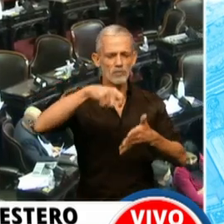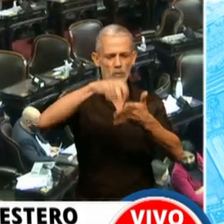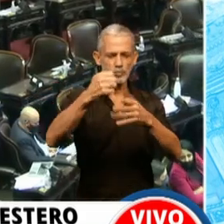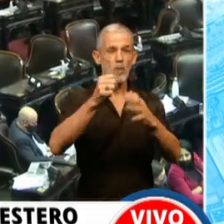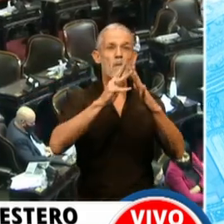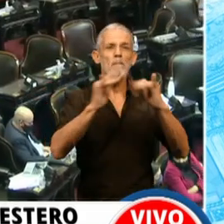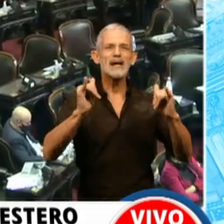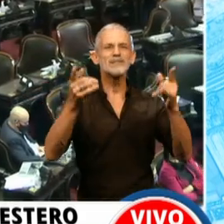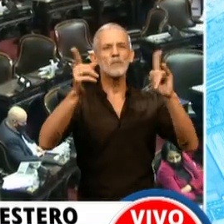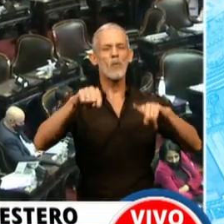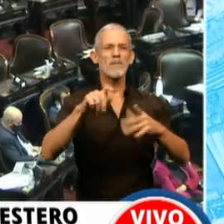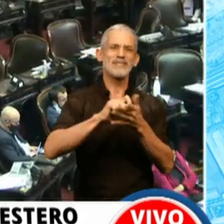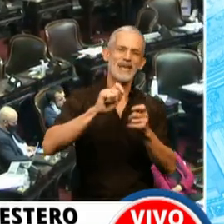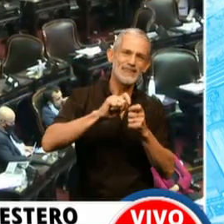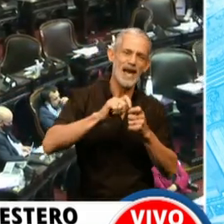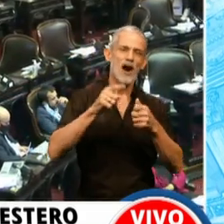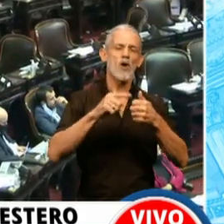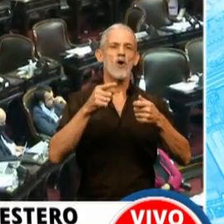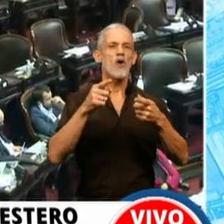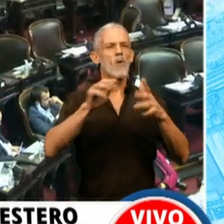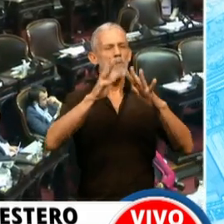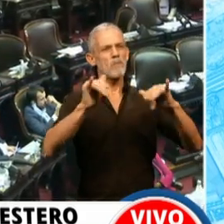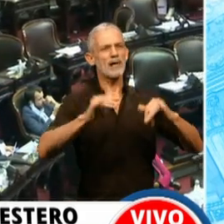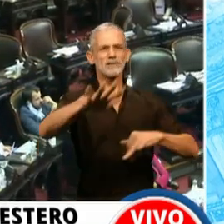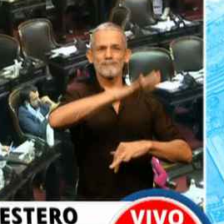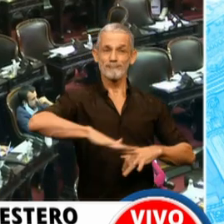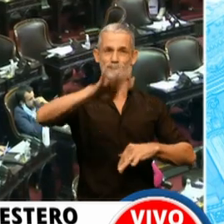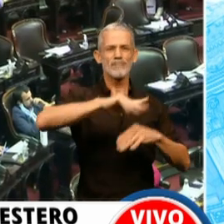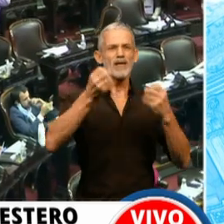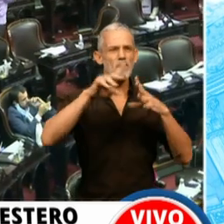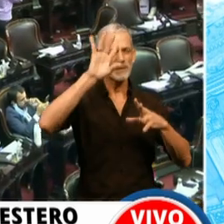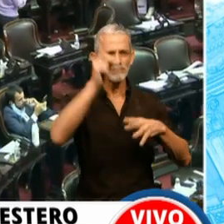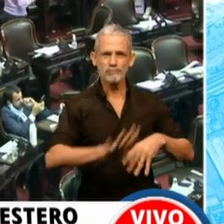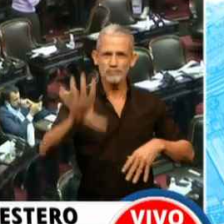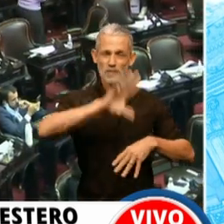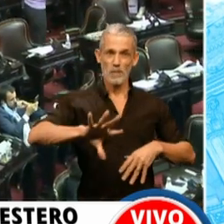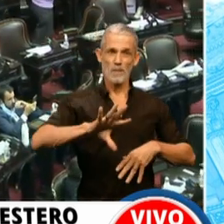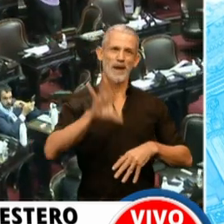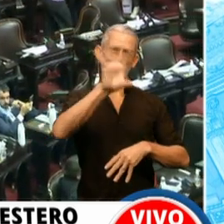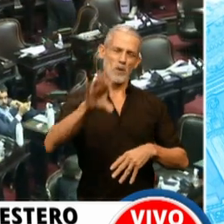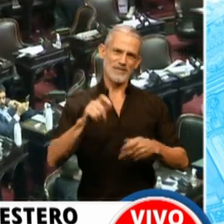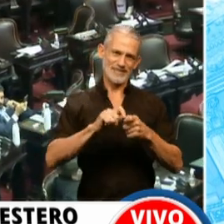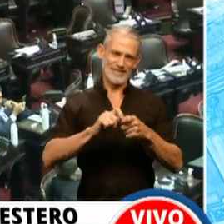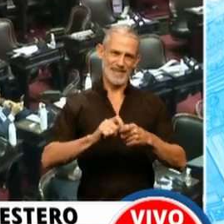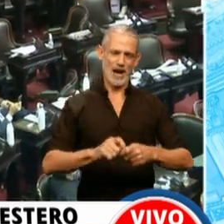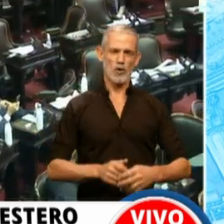entre santiago del estero y se comienza el federalismo para mi provincia